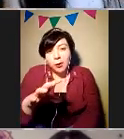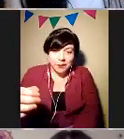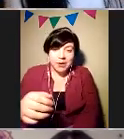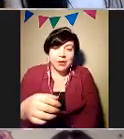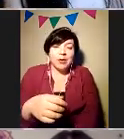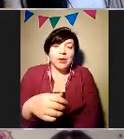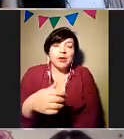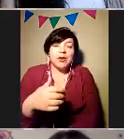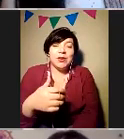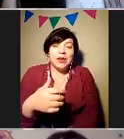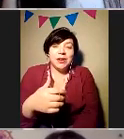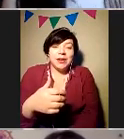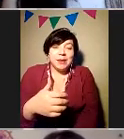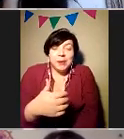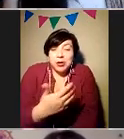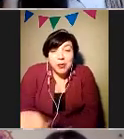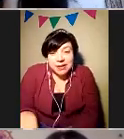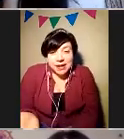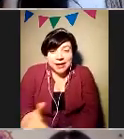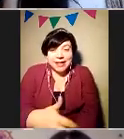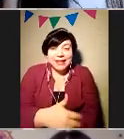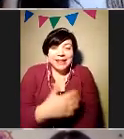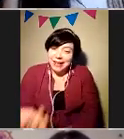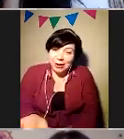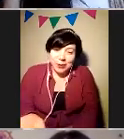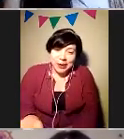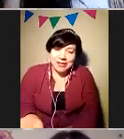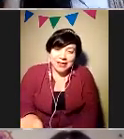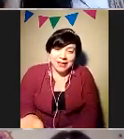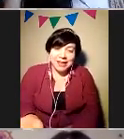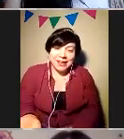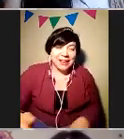que claro, en este ejemplo, pero eso pasa en general